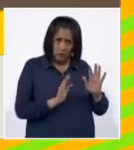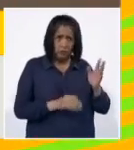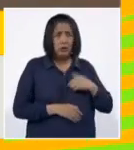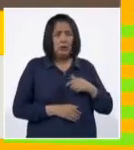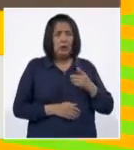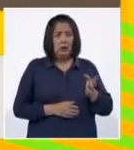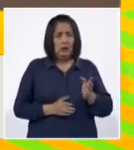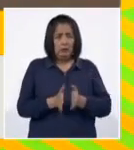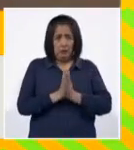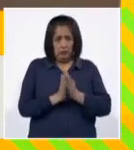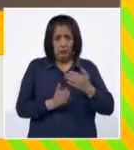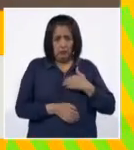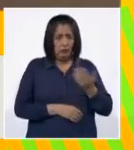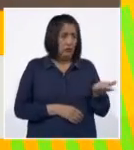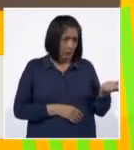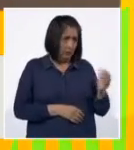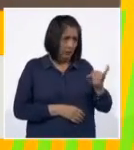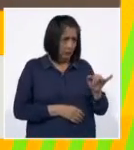dado a solicitud de mi cliente.